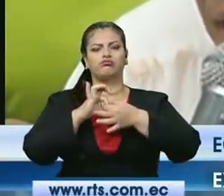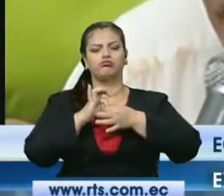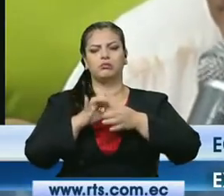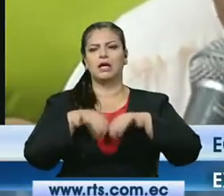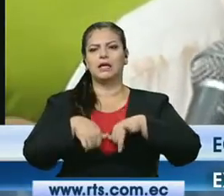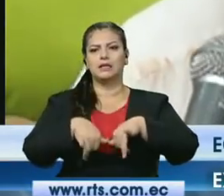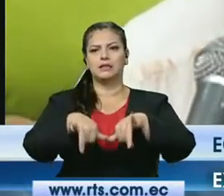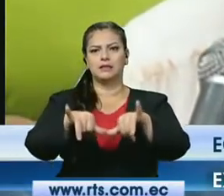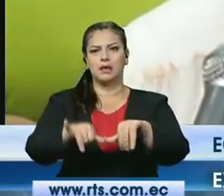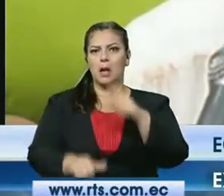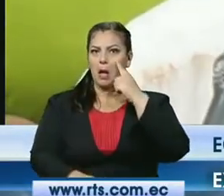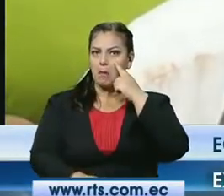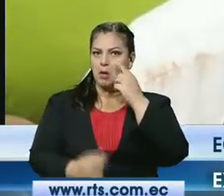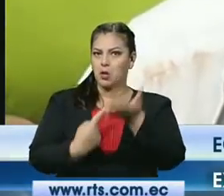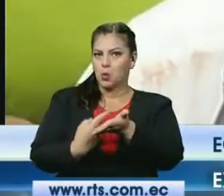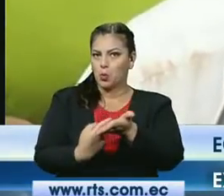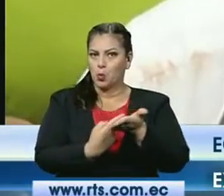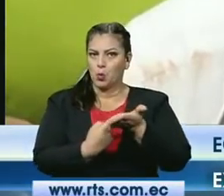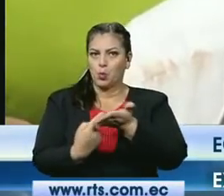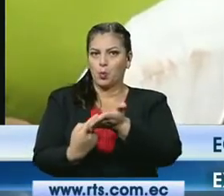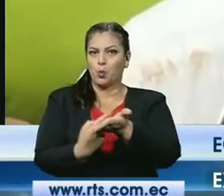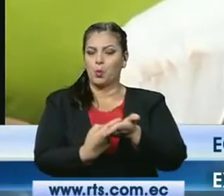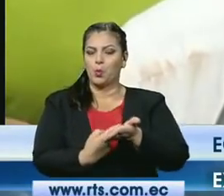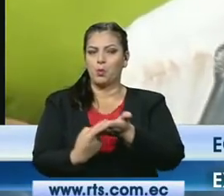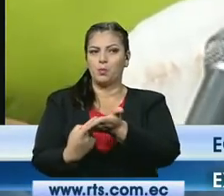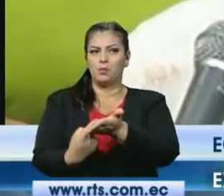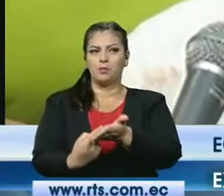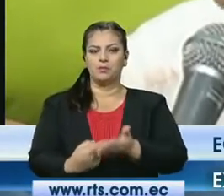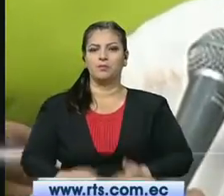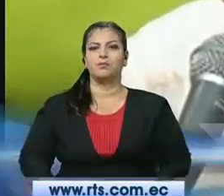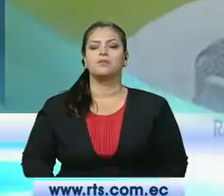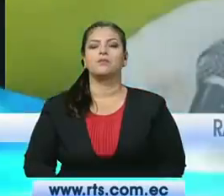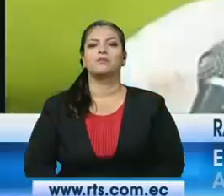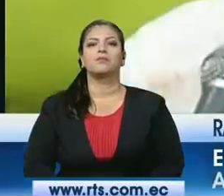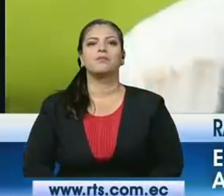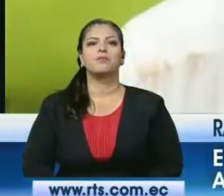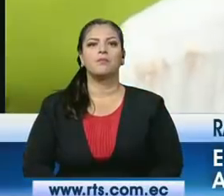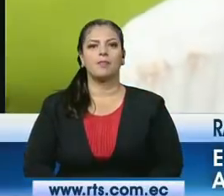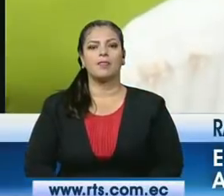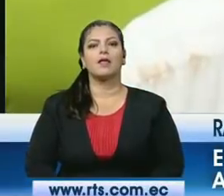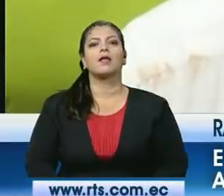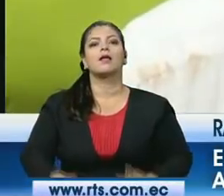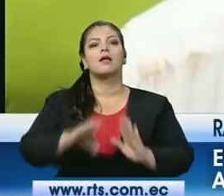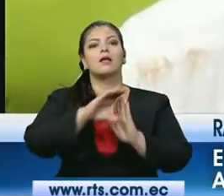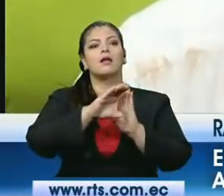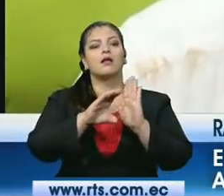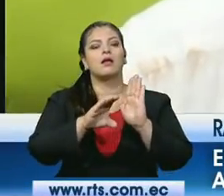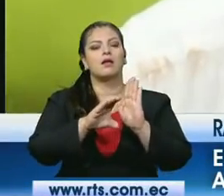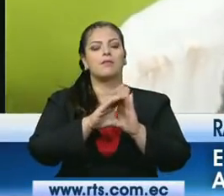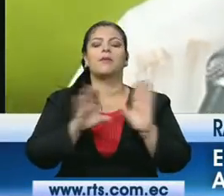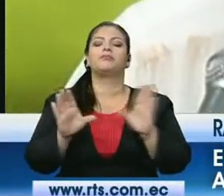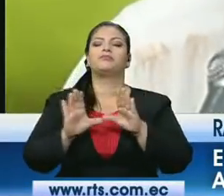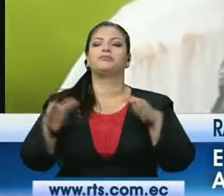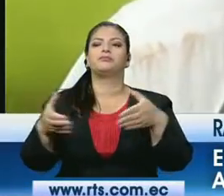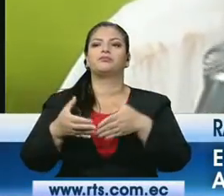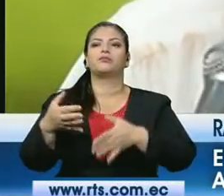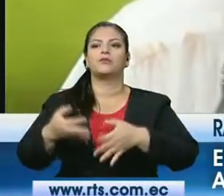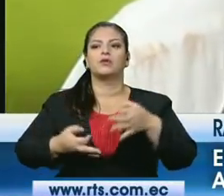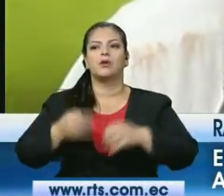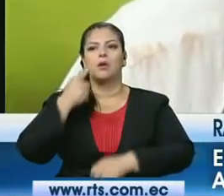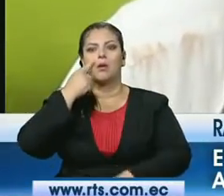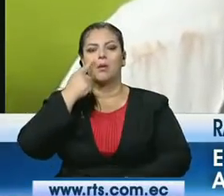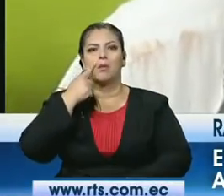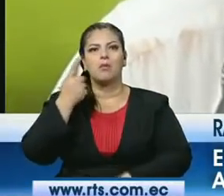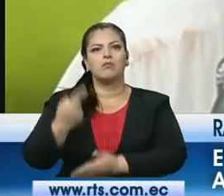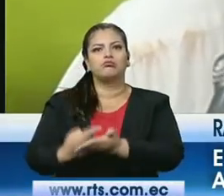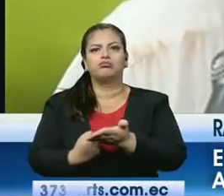igual manera esperemos el resultado del dictamen de la Corte Constitucional para ver qué consulta pasa. Si deja pasar esa monstruosidad